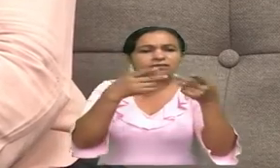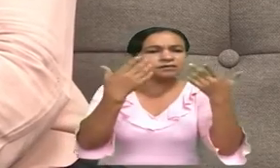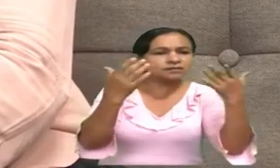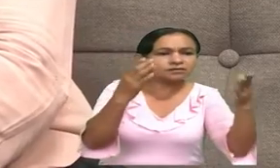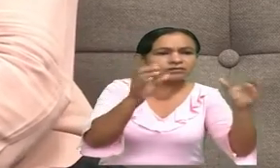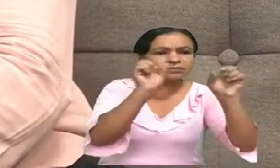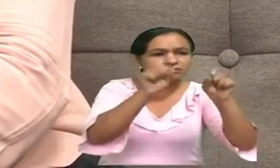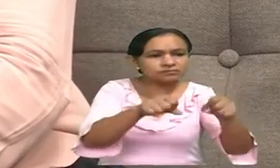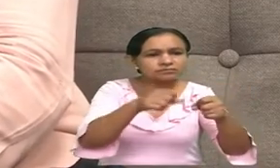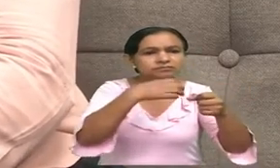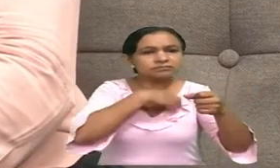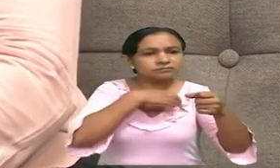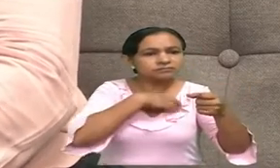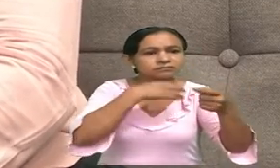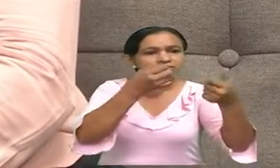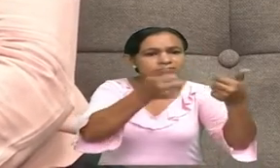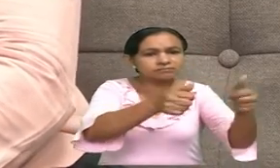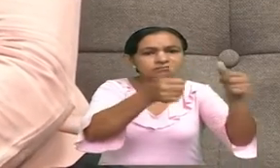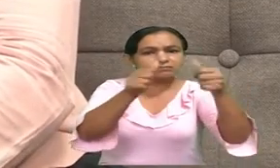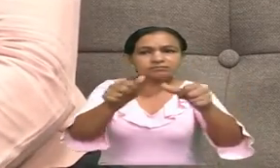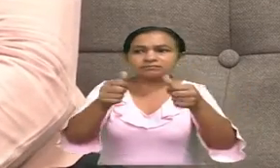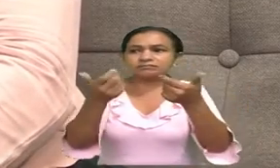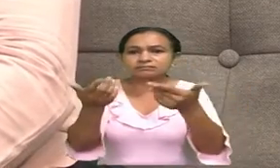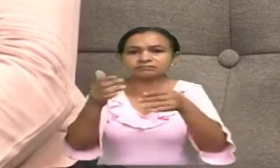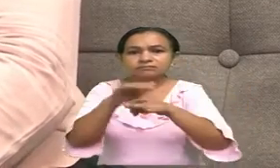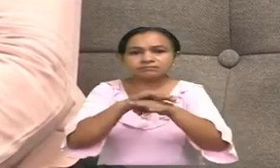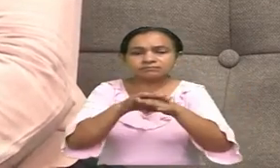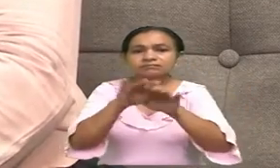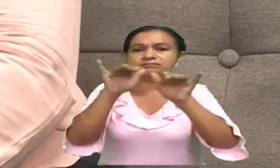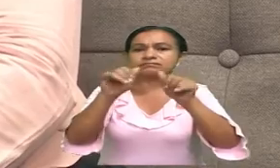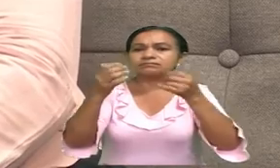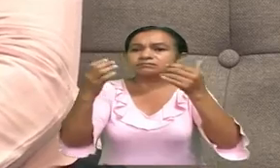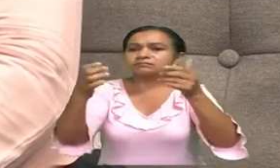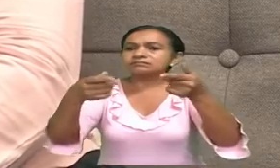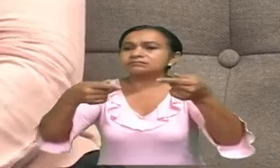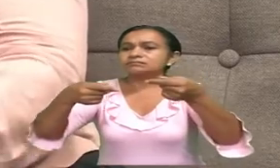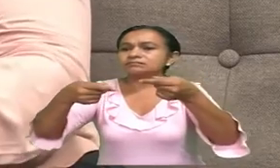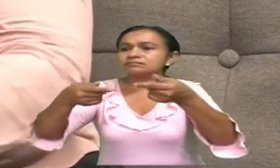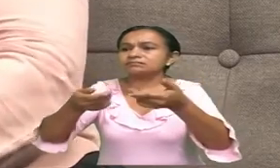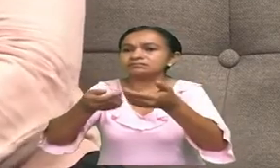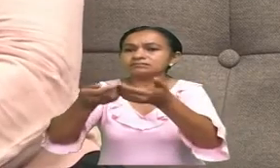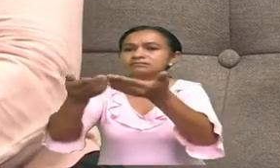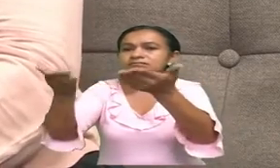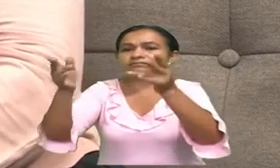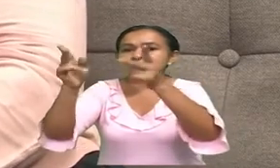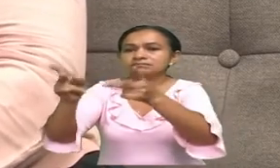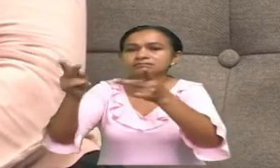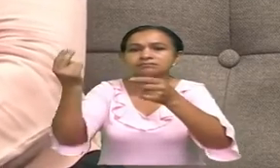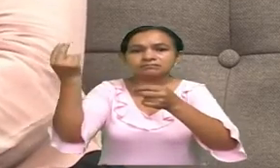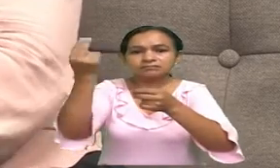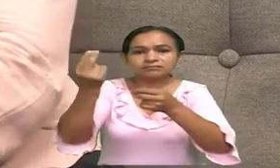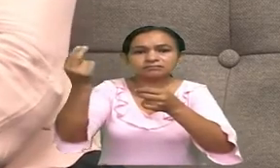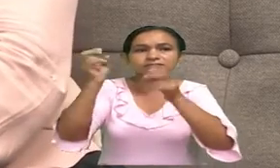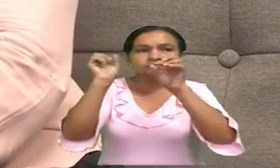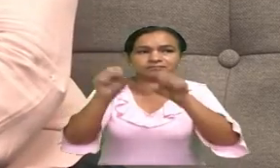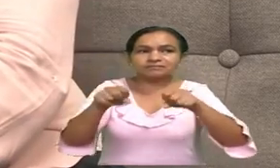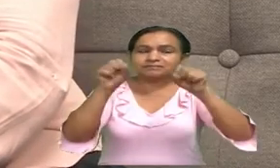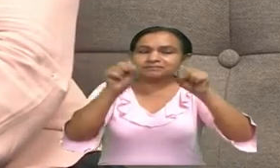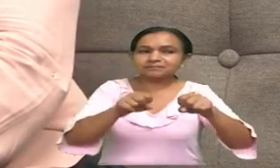¿Qué productos ya están a disposición de los usuarios?